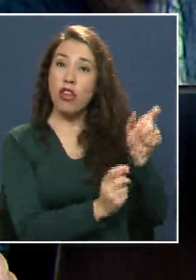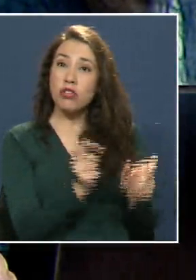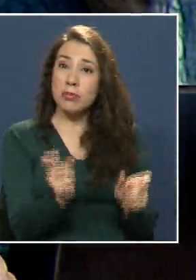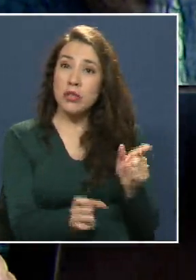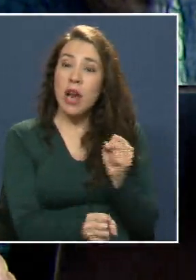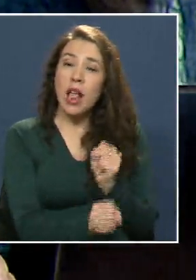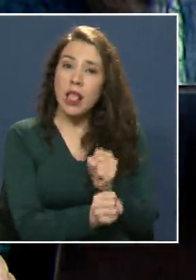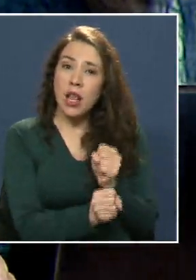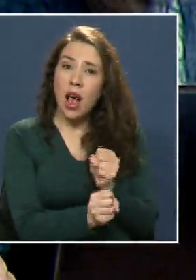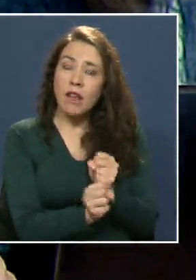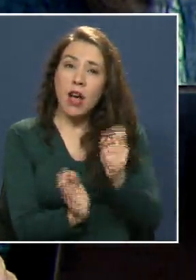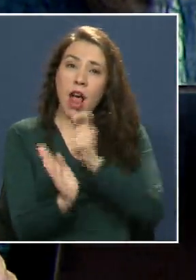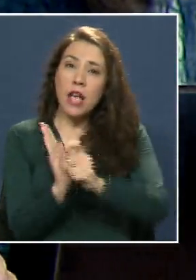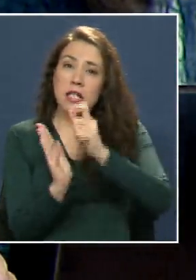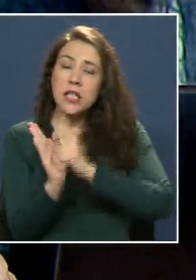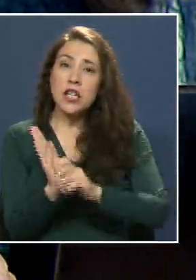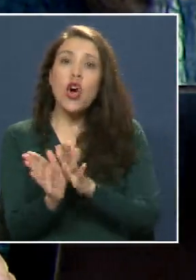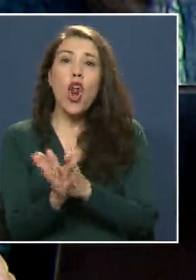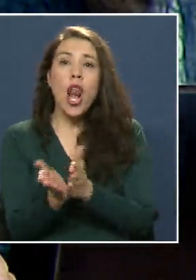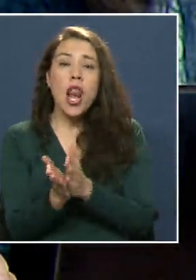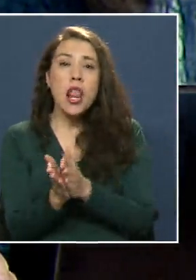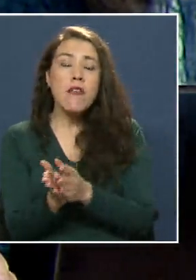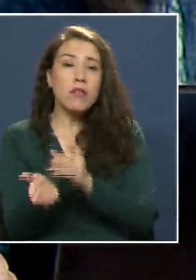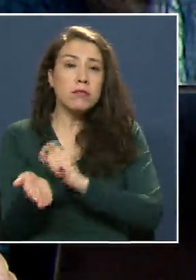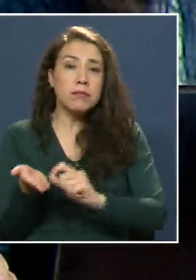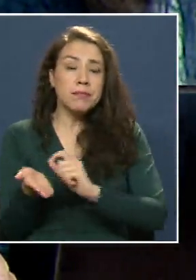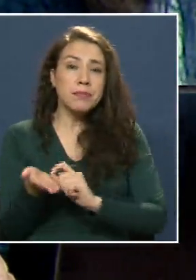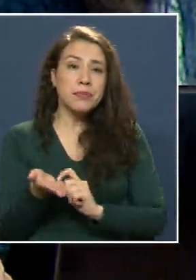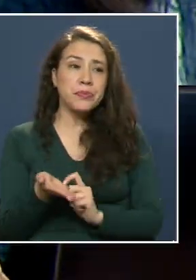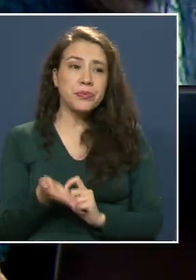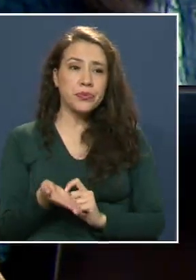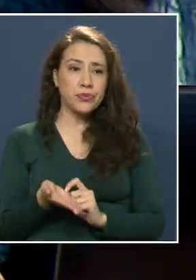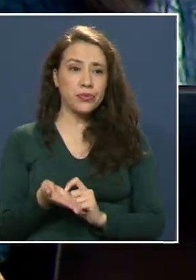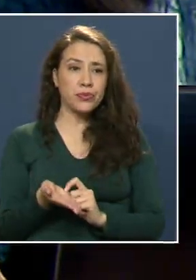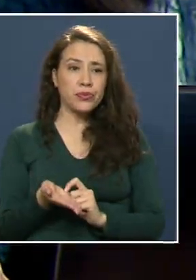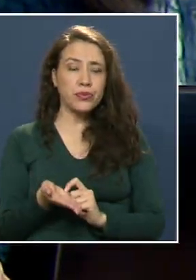trabajado, han escrito algunos libros, alguna bibliografía.